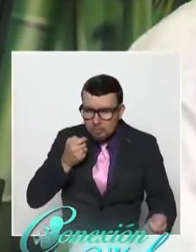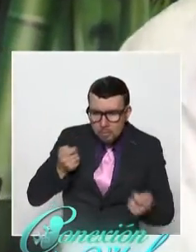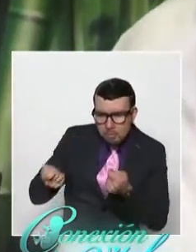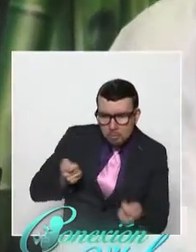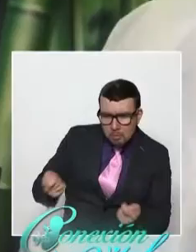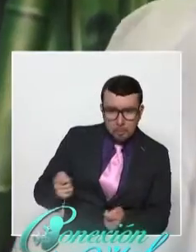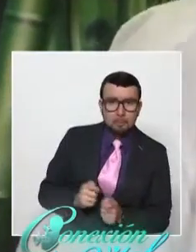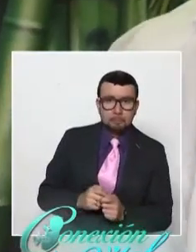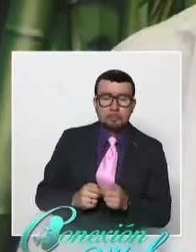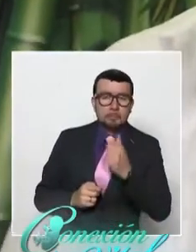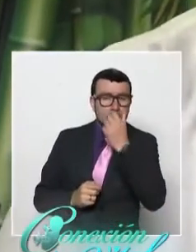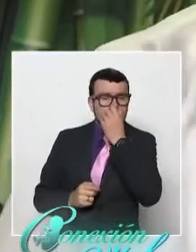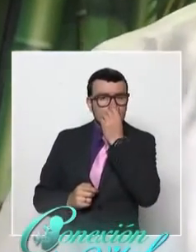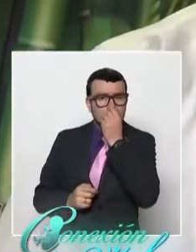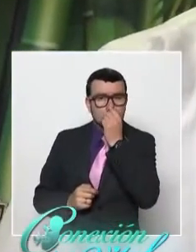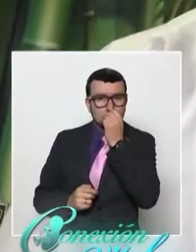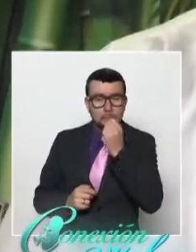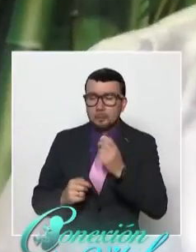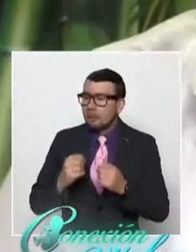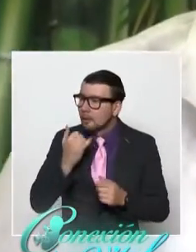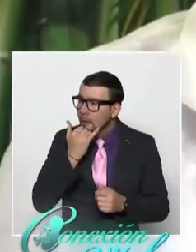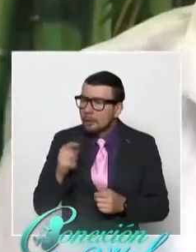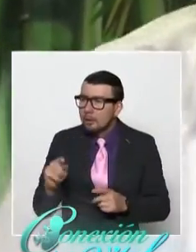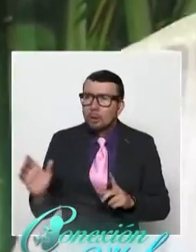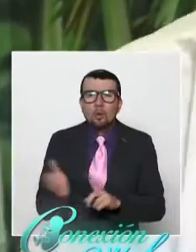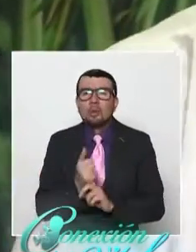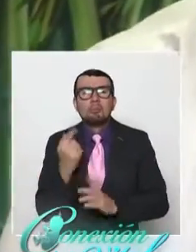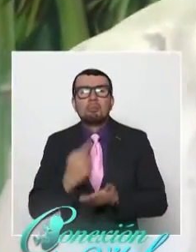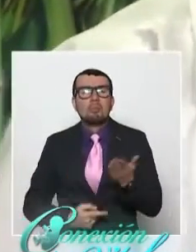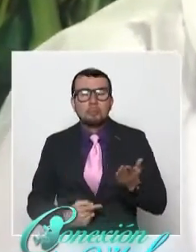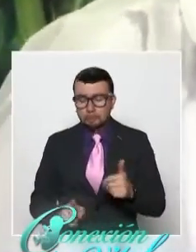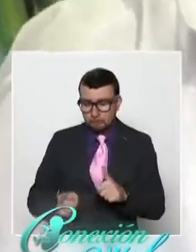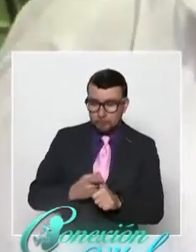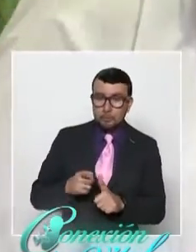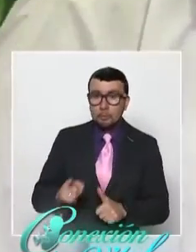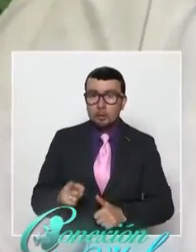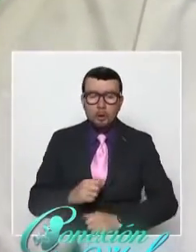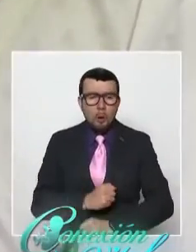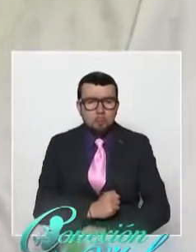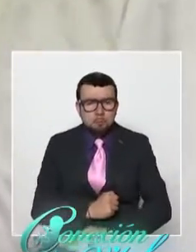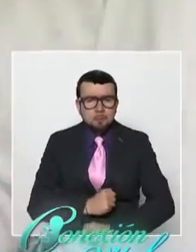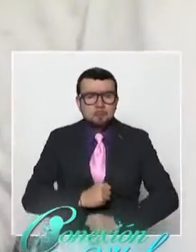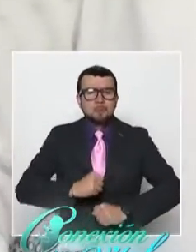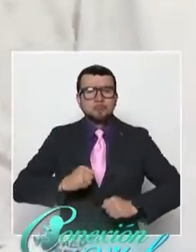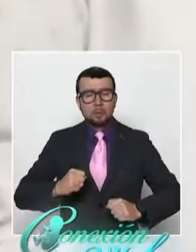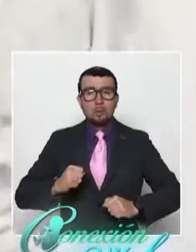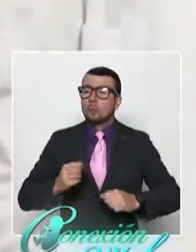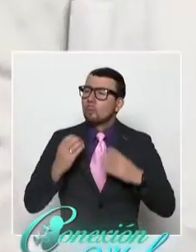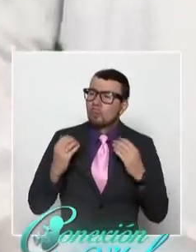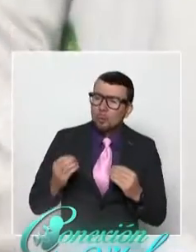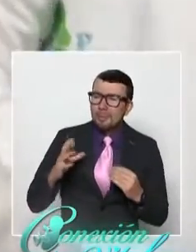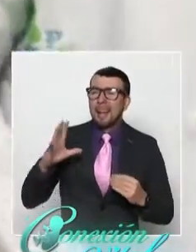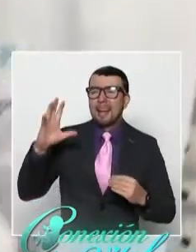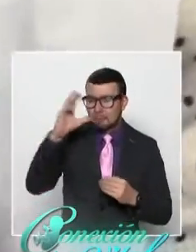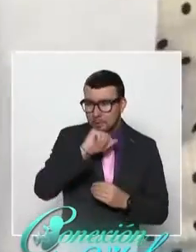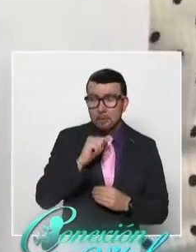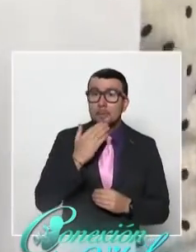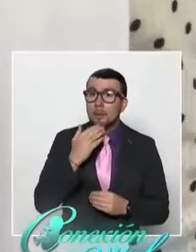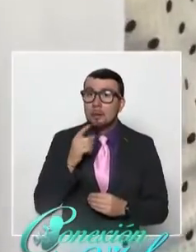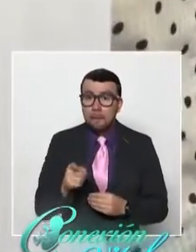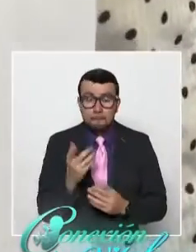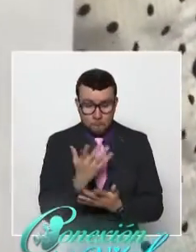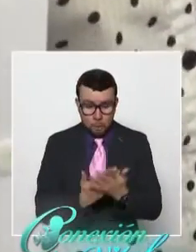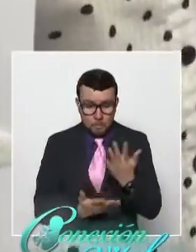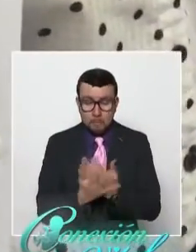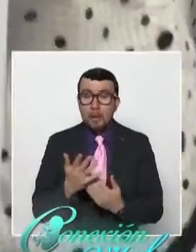¿Qué encontramos? Entonces, el fenotipo con obesidad, una característica, muéstrame las manos y los pies, que uno